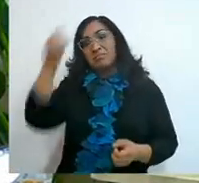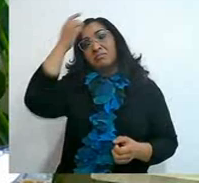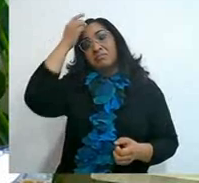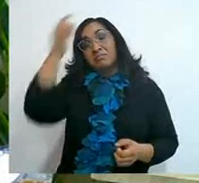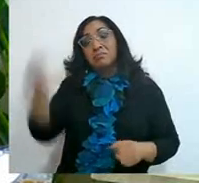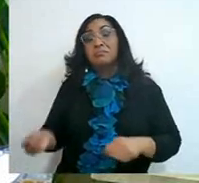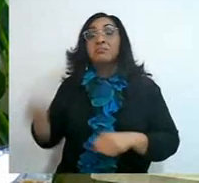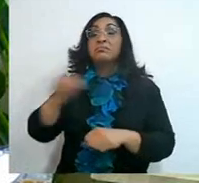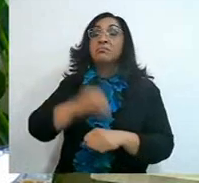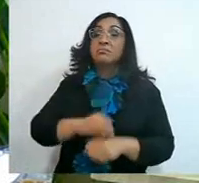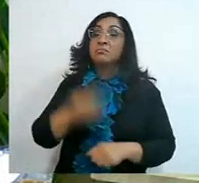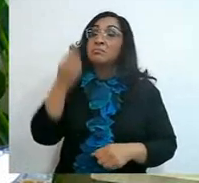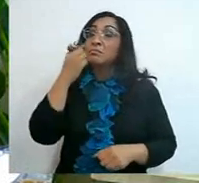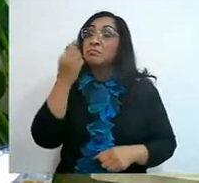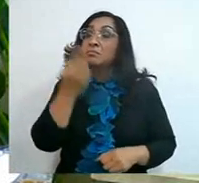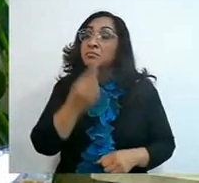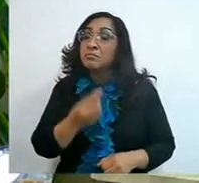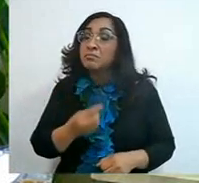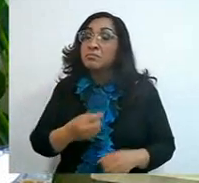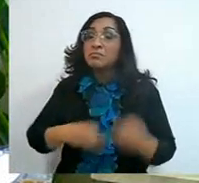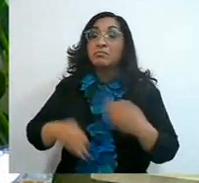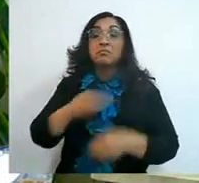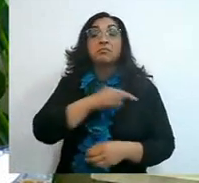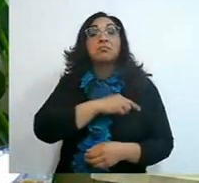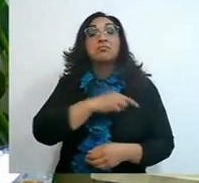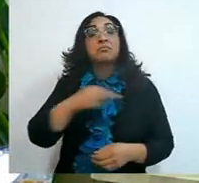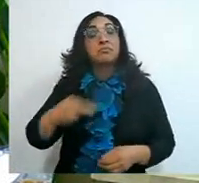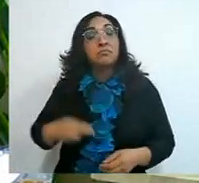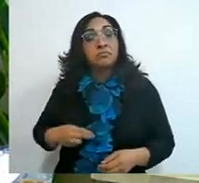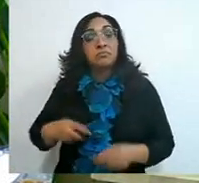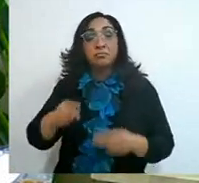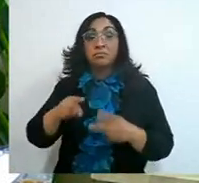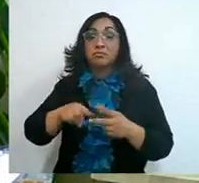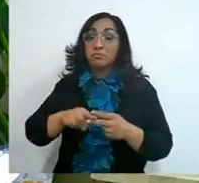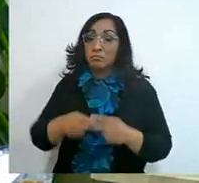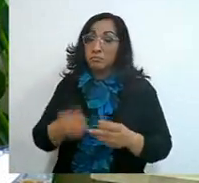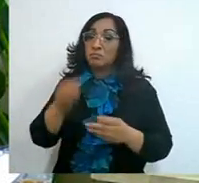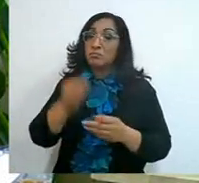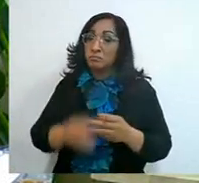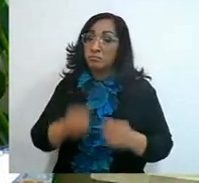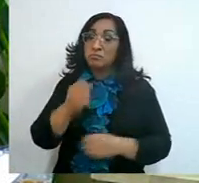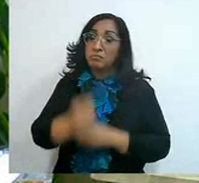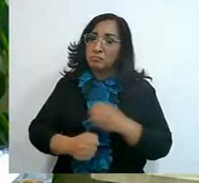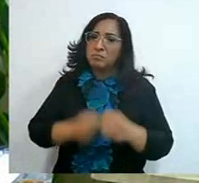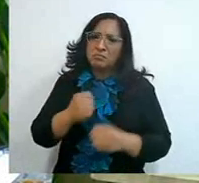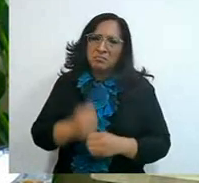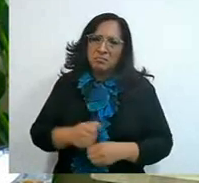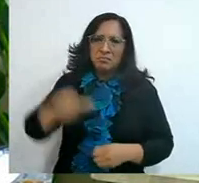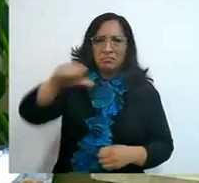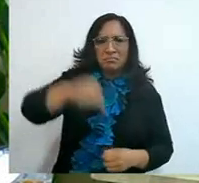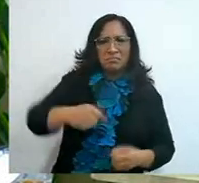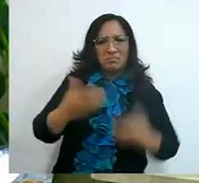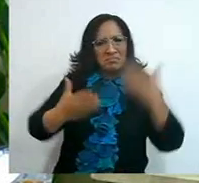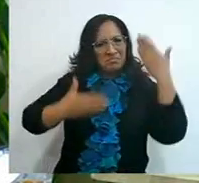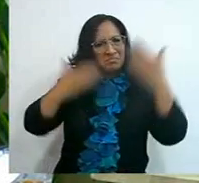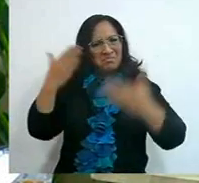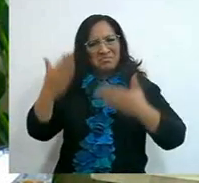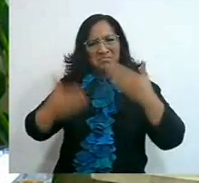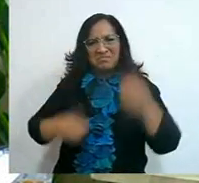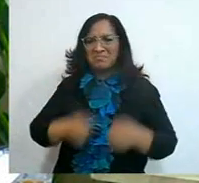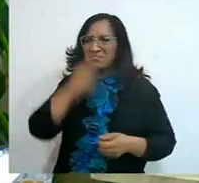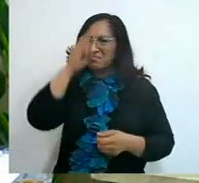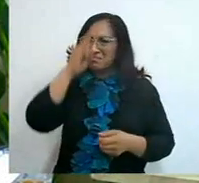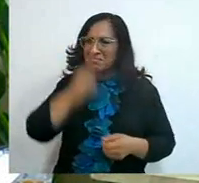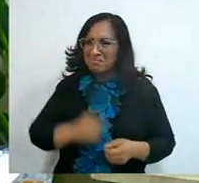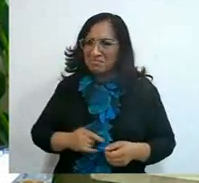de principio de año a final de año. Pero hoy enseñan herejías destructoras. Le enseñan